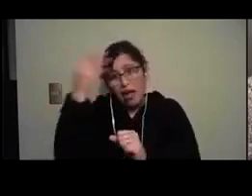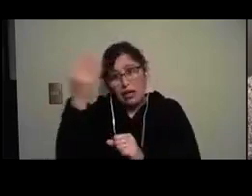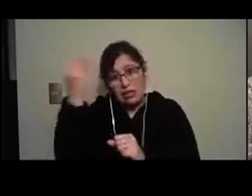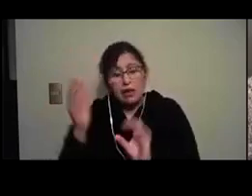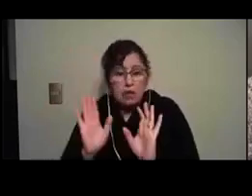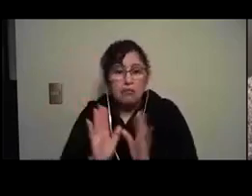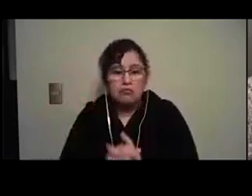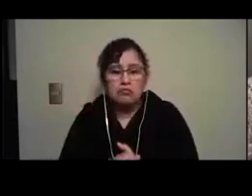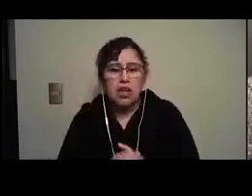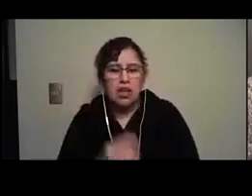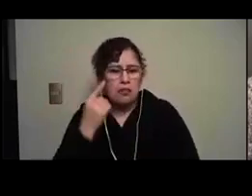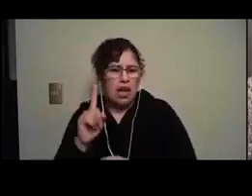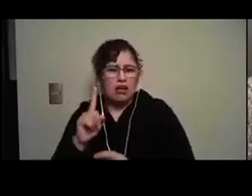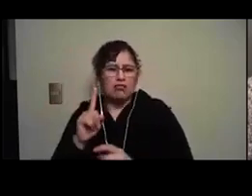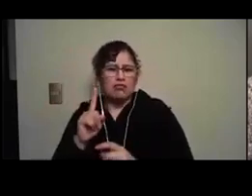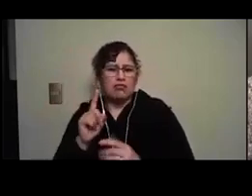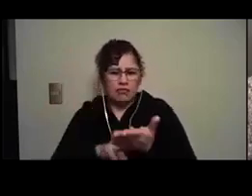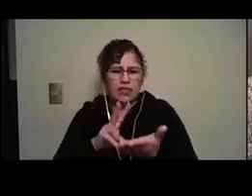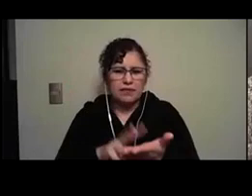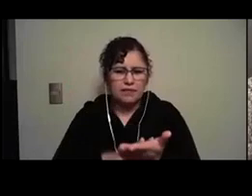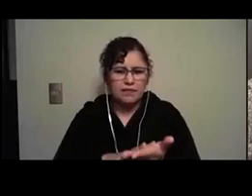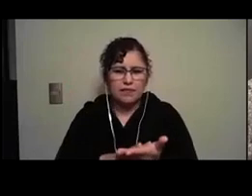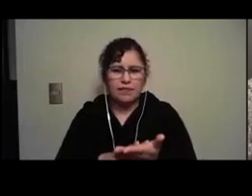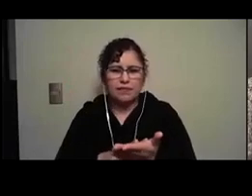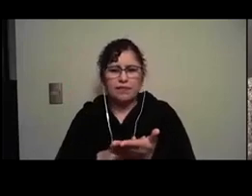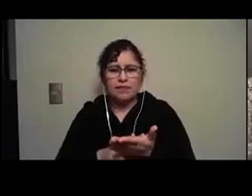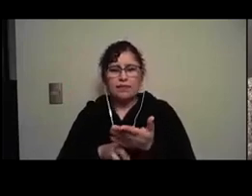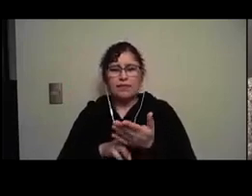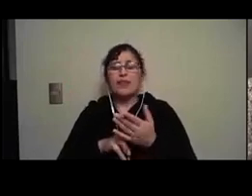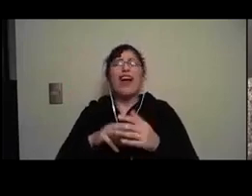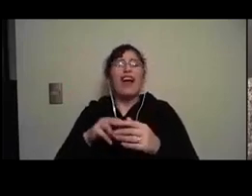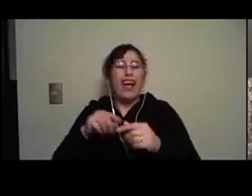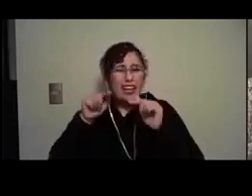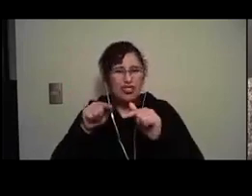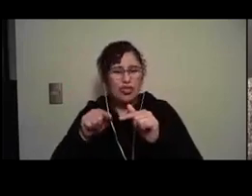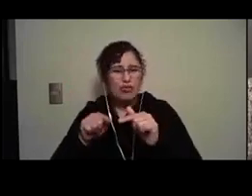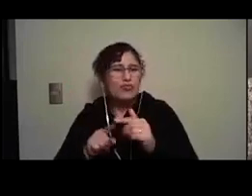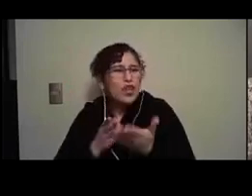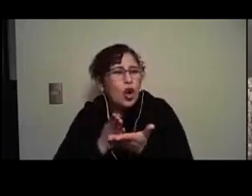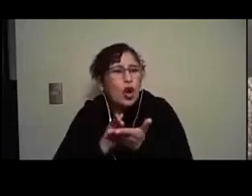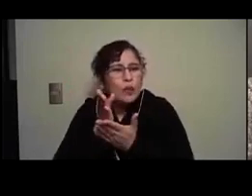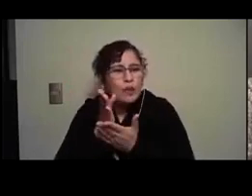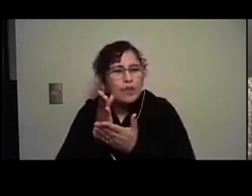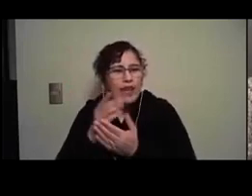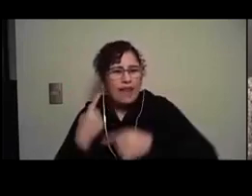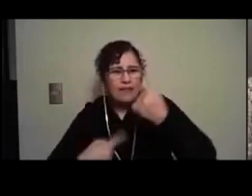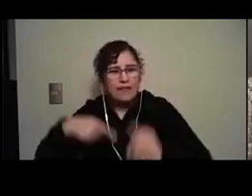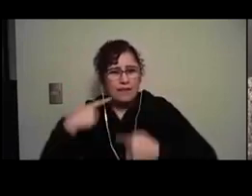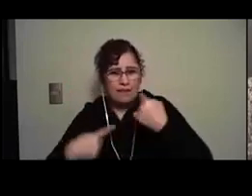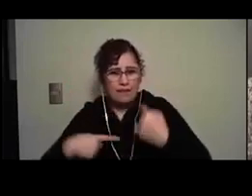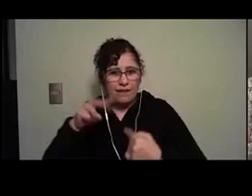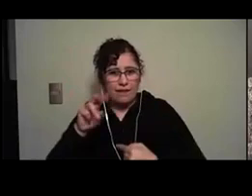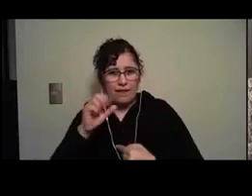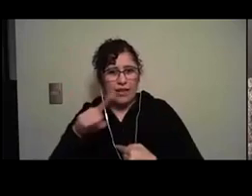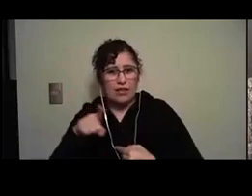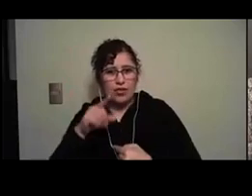pero en realidad va a ser mucho más asociado a un origen vascular, Claro, ¿ya? ya.